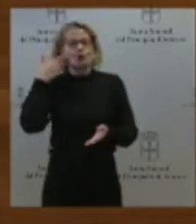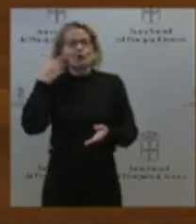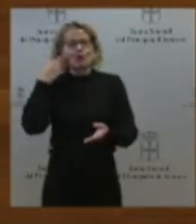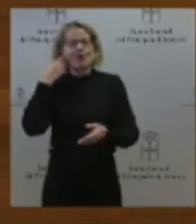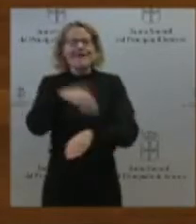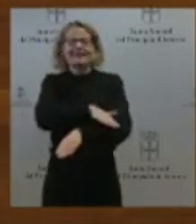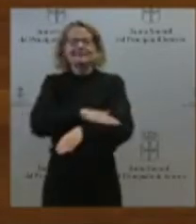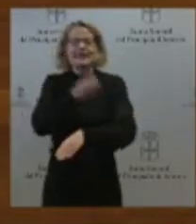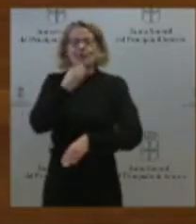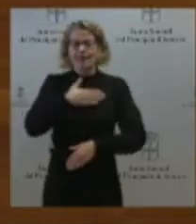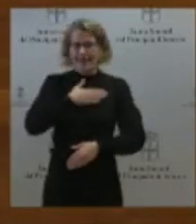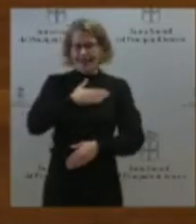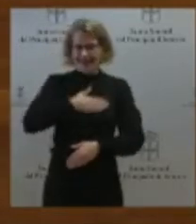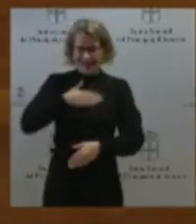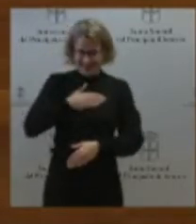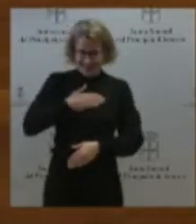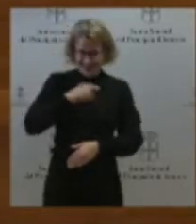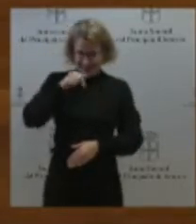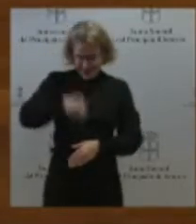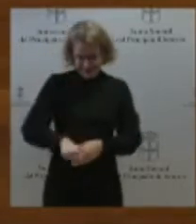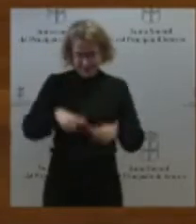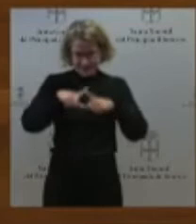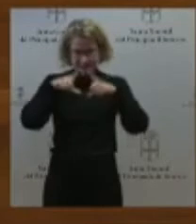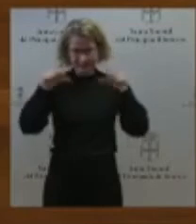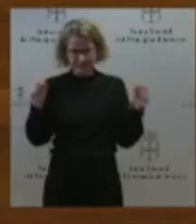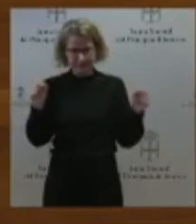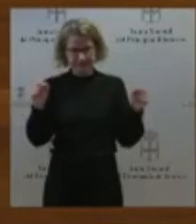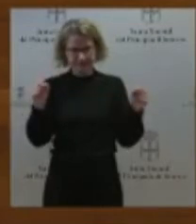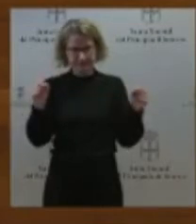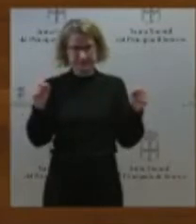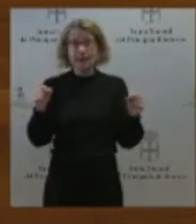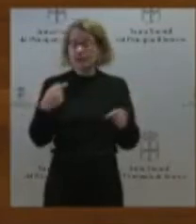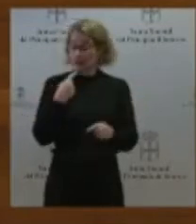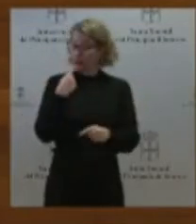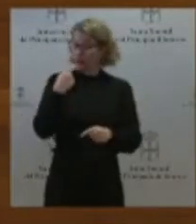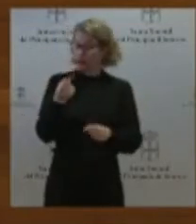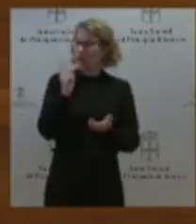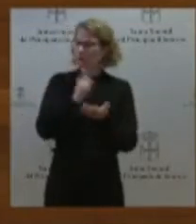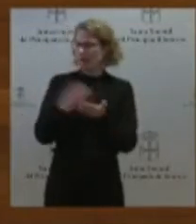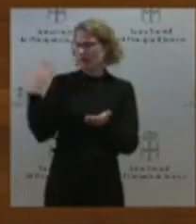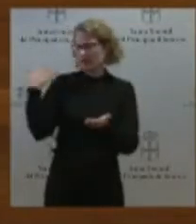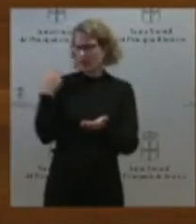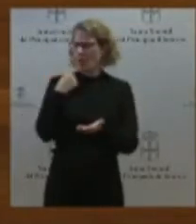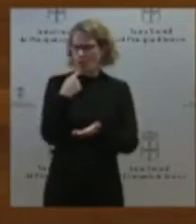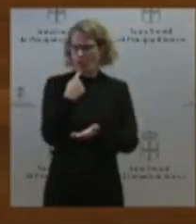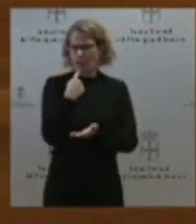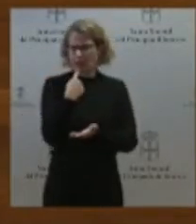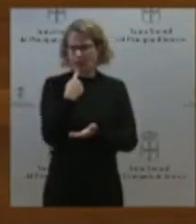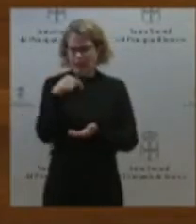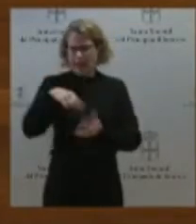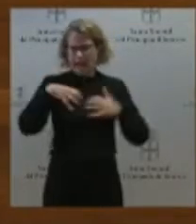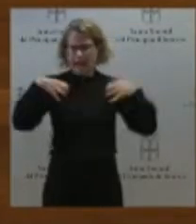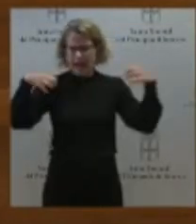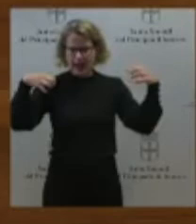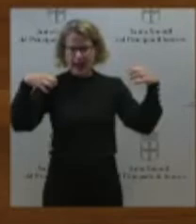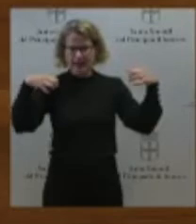quiero repetir algo que expresé no hace mucho en esta misma Cámara, siguiendo las enseñanzas de un reformador británico, Richard Tawney.